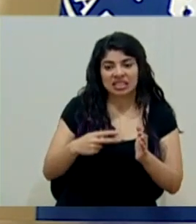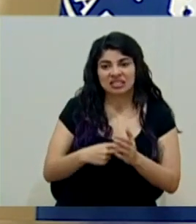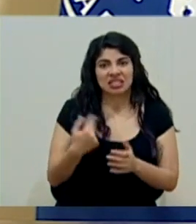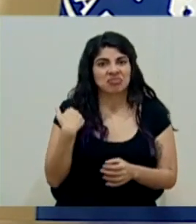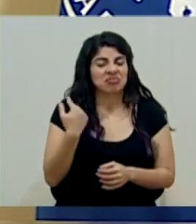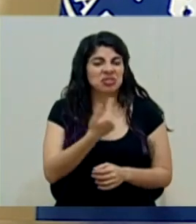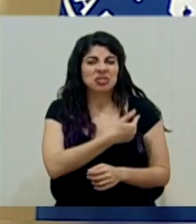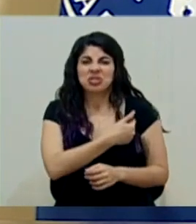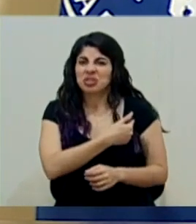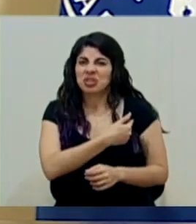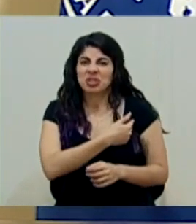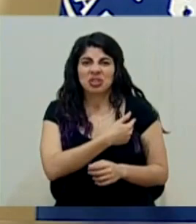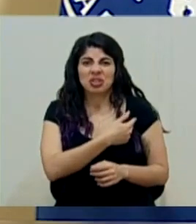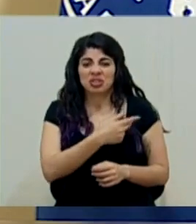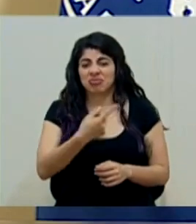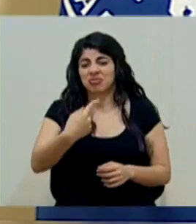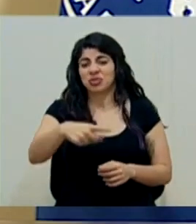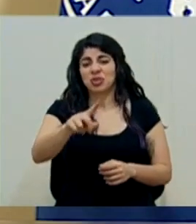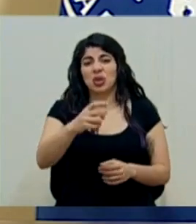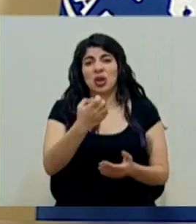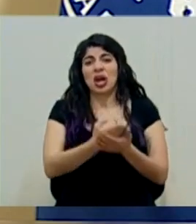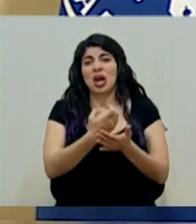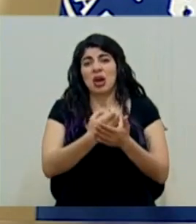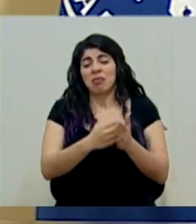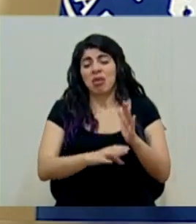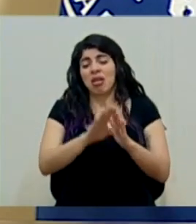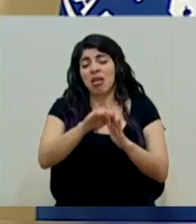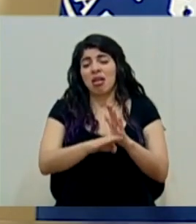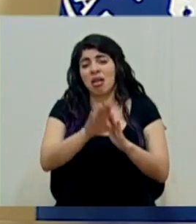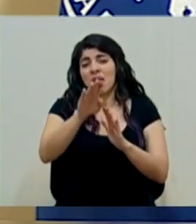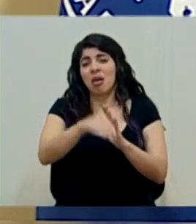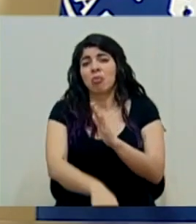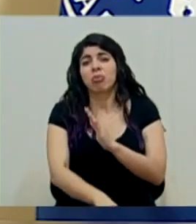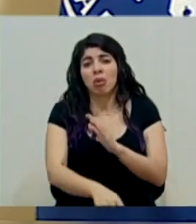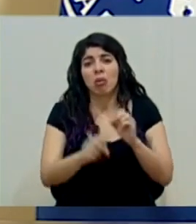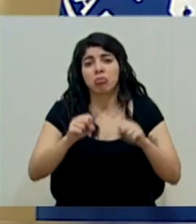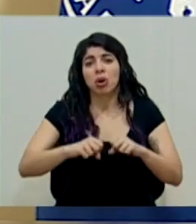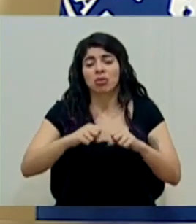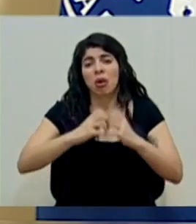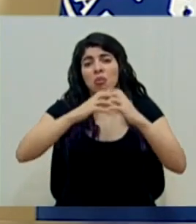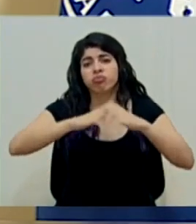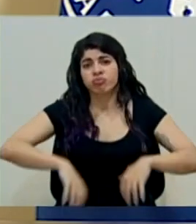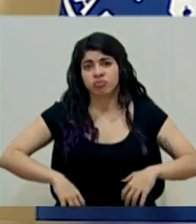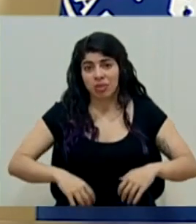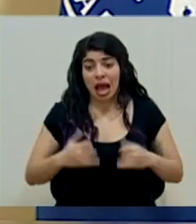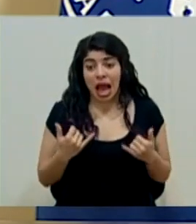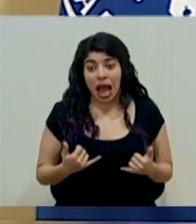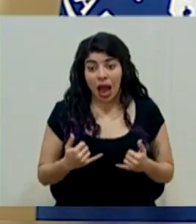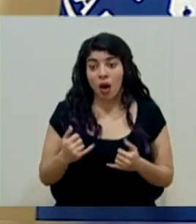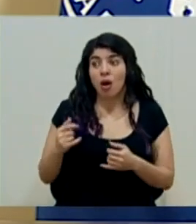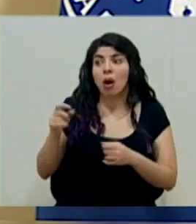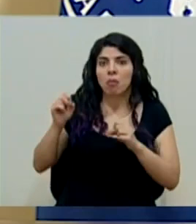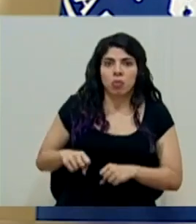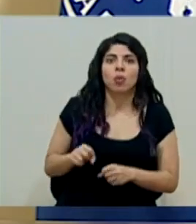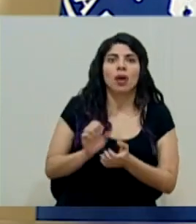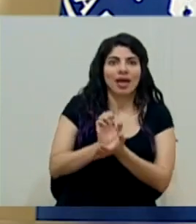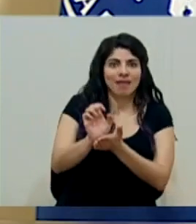condenarnos a que el ajuste lo haga la economía sola y eventualmente una potencial crisis que hoy podemos evitar.